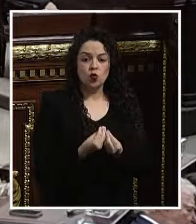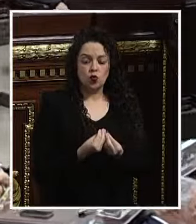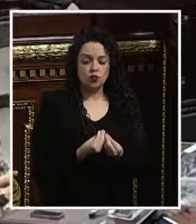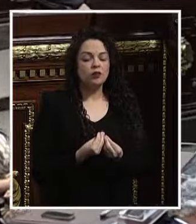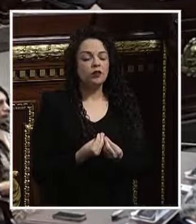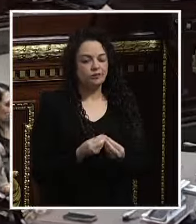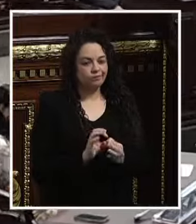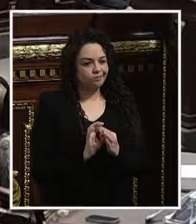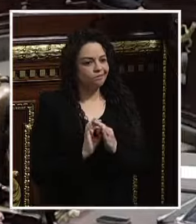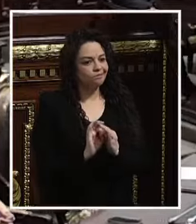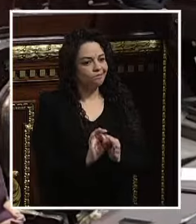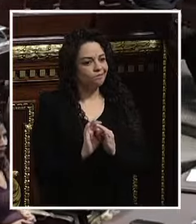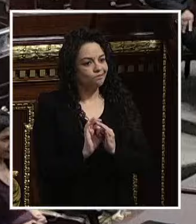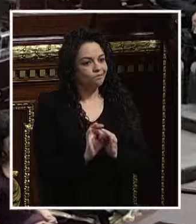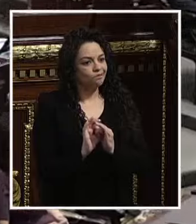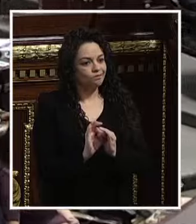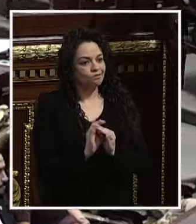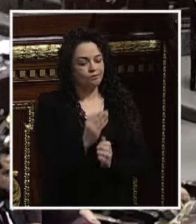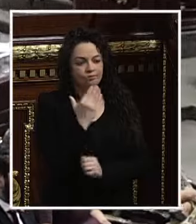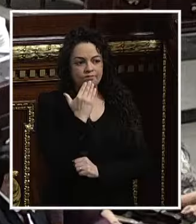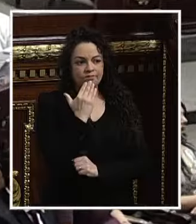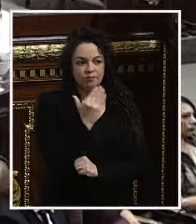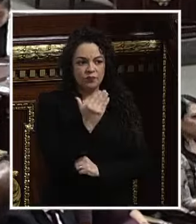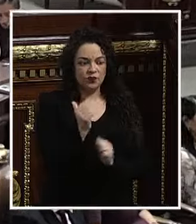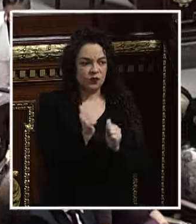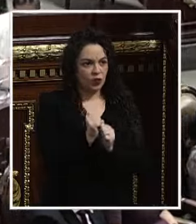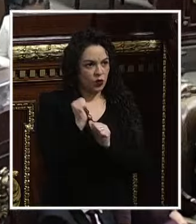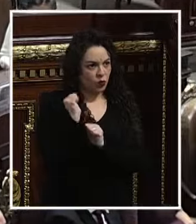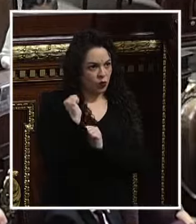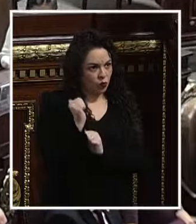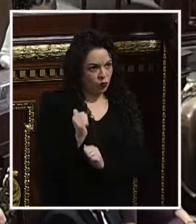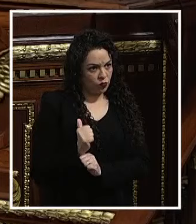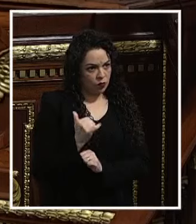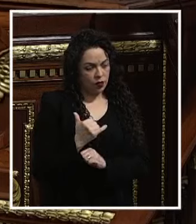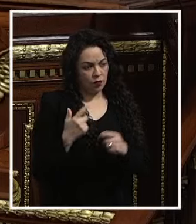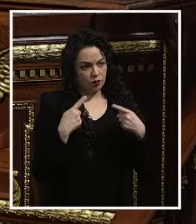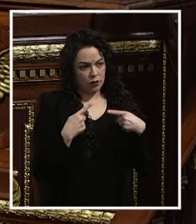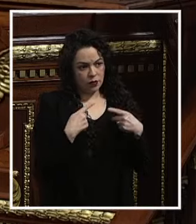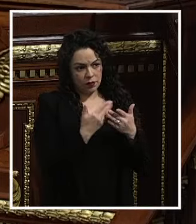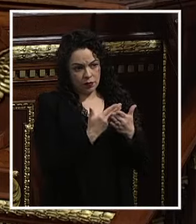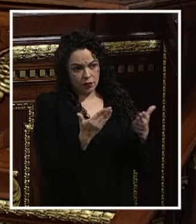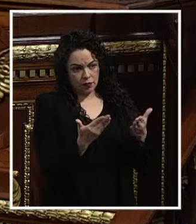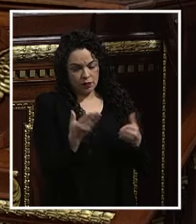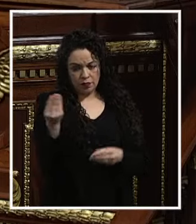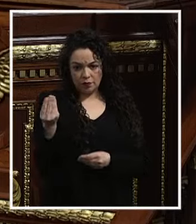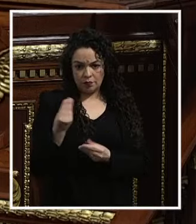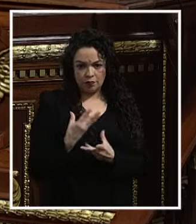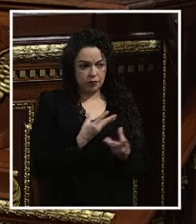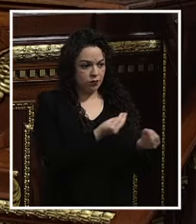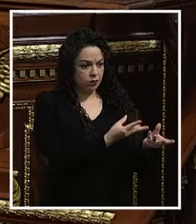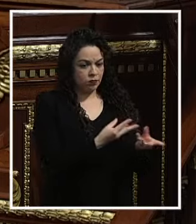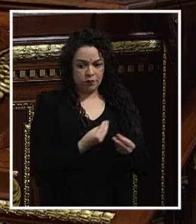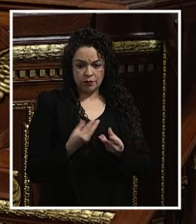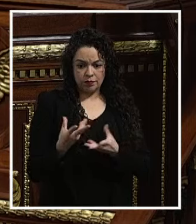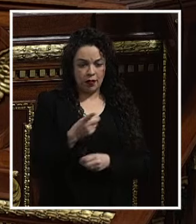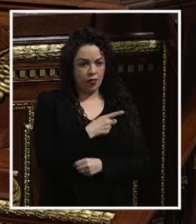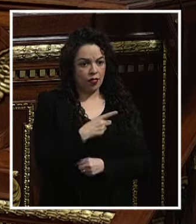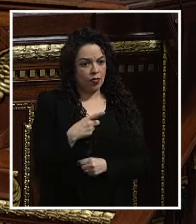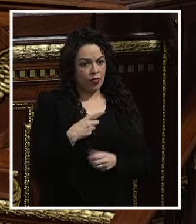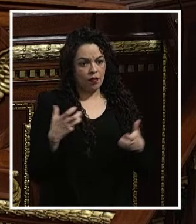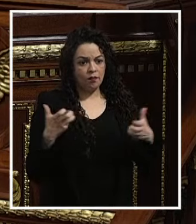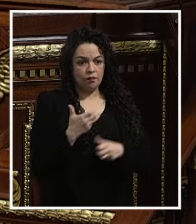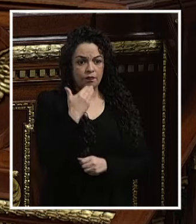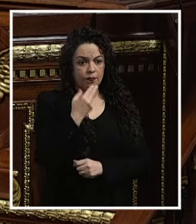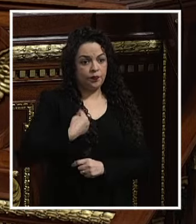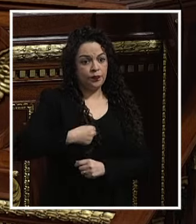sensible y cercana entre las autoridades y la ciudadanía. Somos legisladoras y